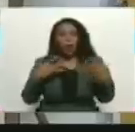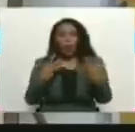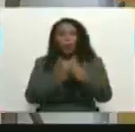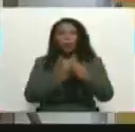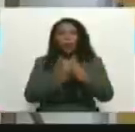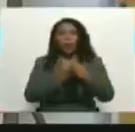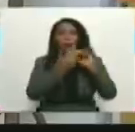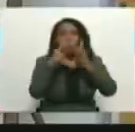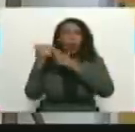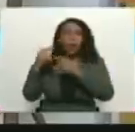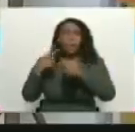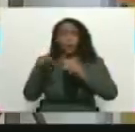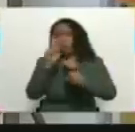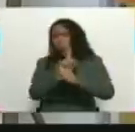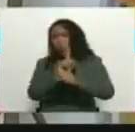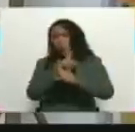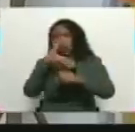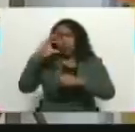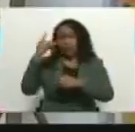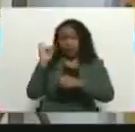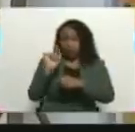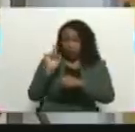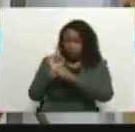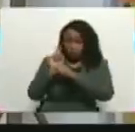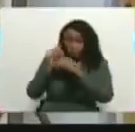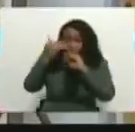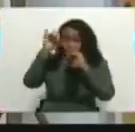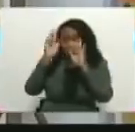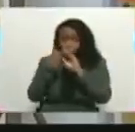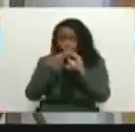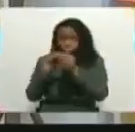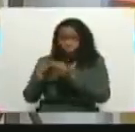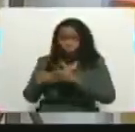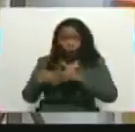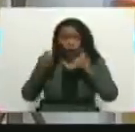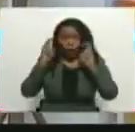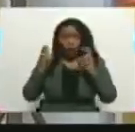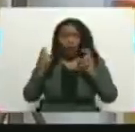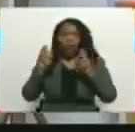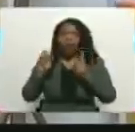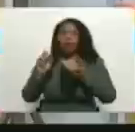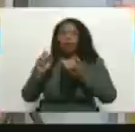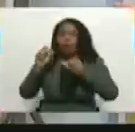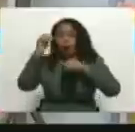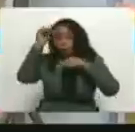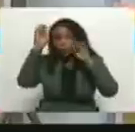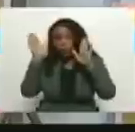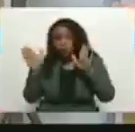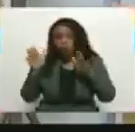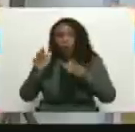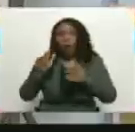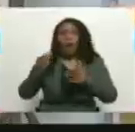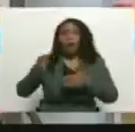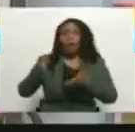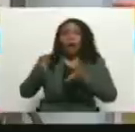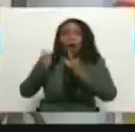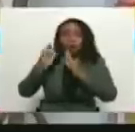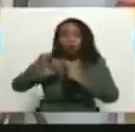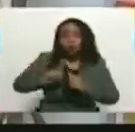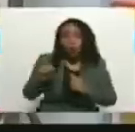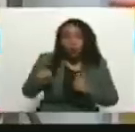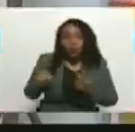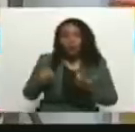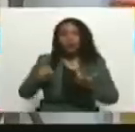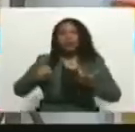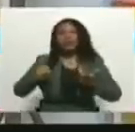la comunidad. Pero no solamente el CDI, presidente, el SRI, el área de consulta, el módulo policial, con la dotación de la ambulancia que usted